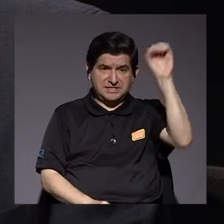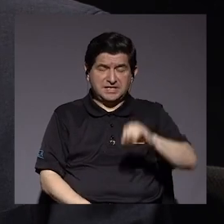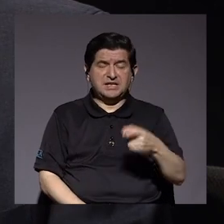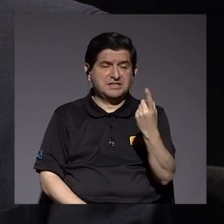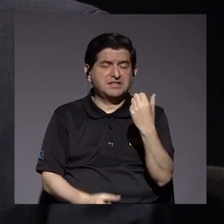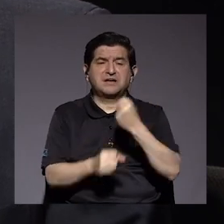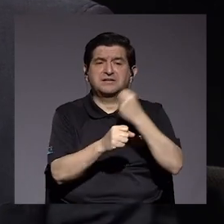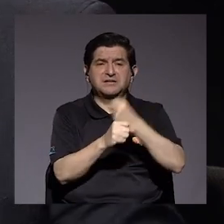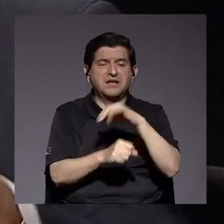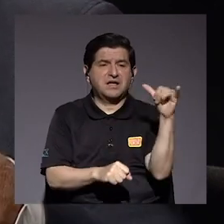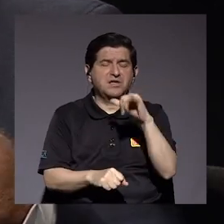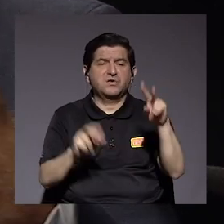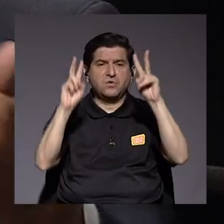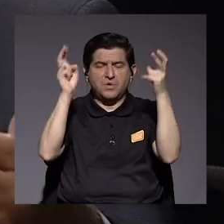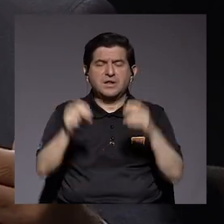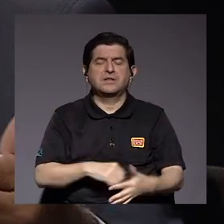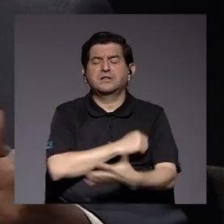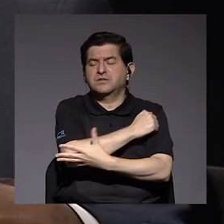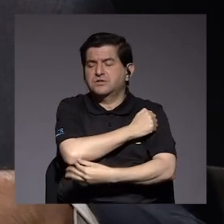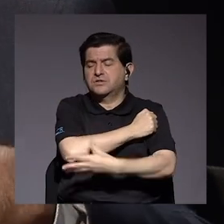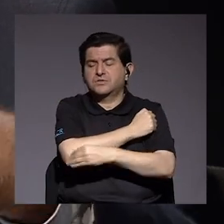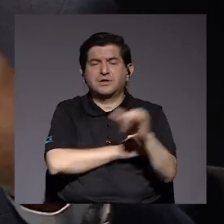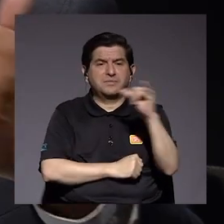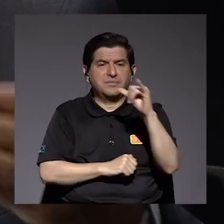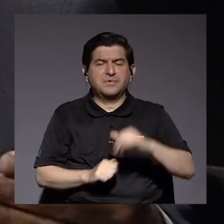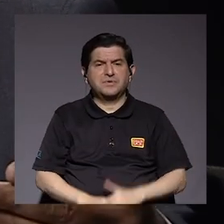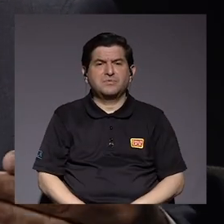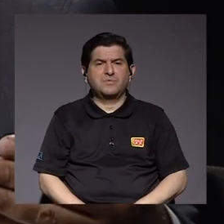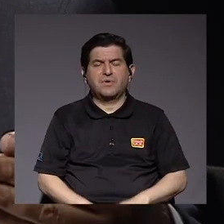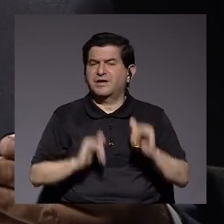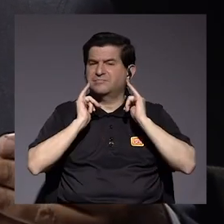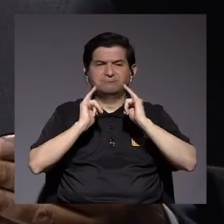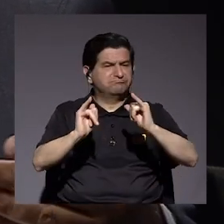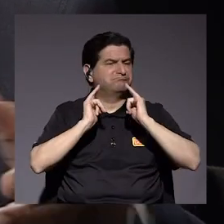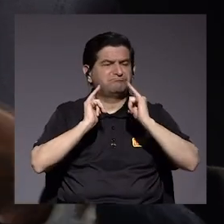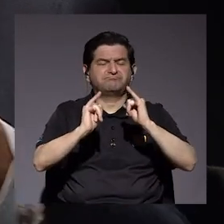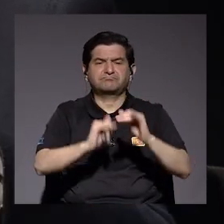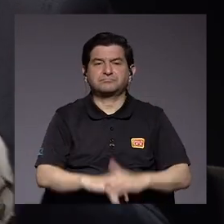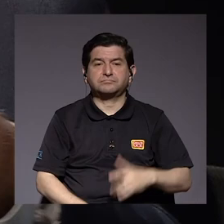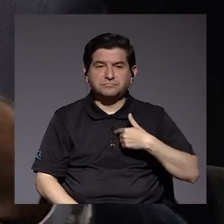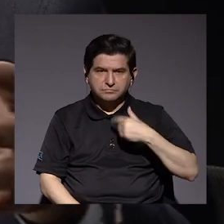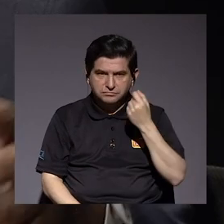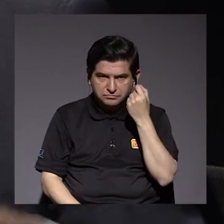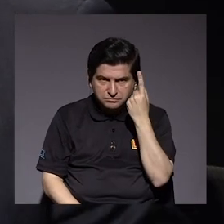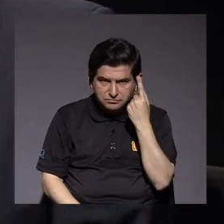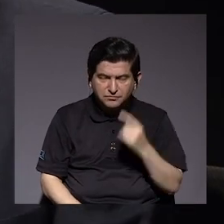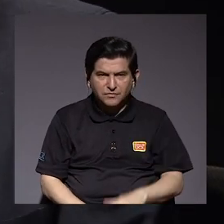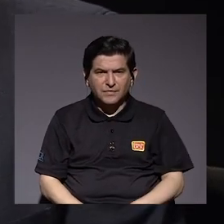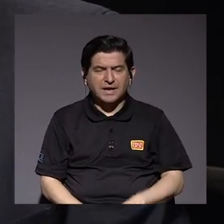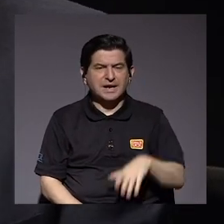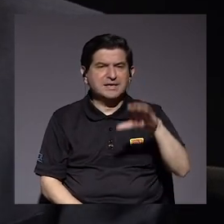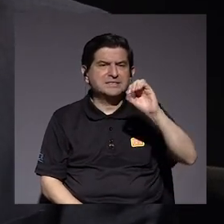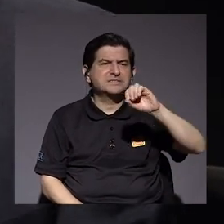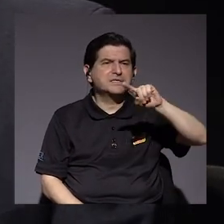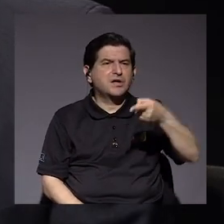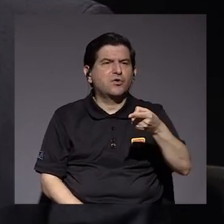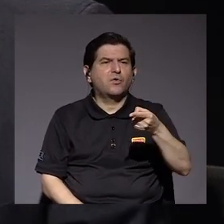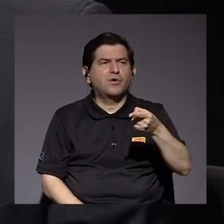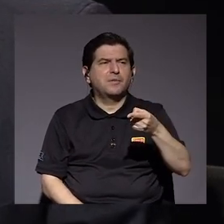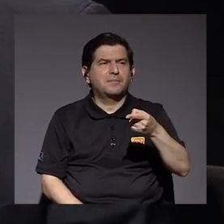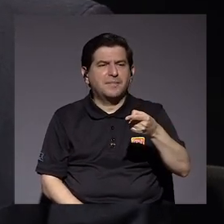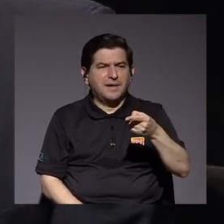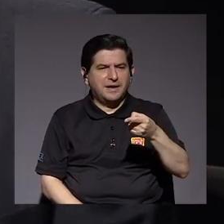ciento de desempleo igual con el tema de la pobreza igual con el tema de la desigualdad que entiendo que andamos como un mundo de